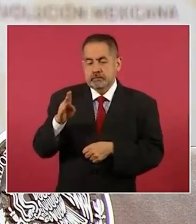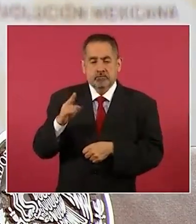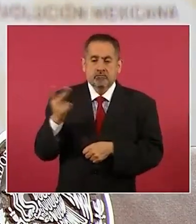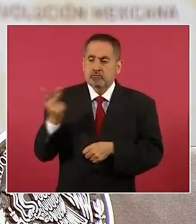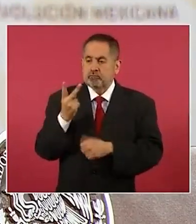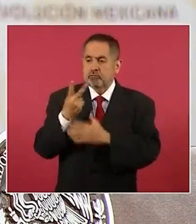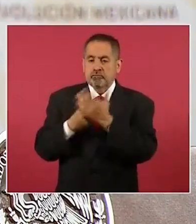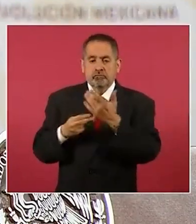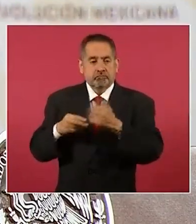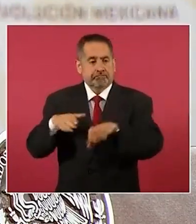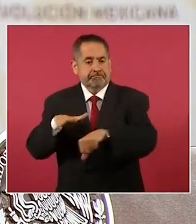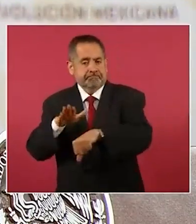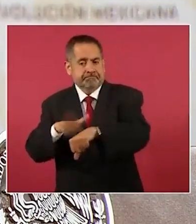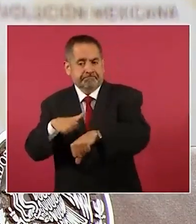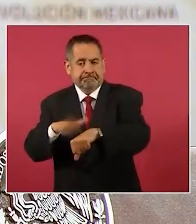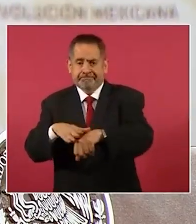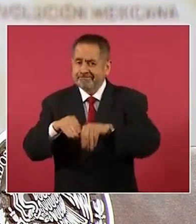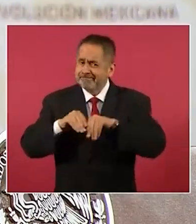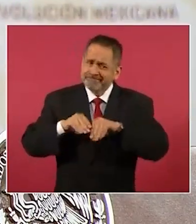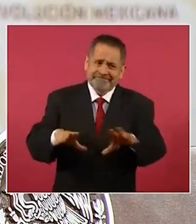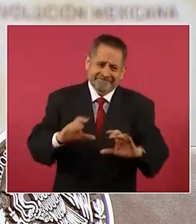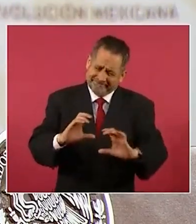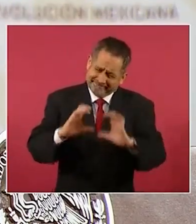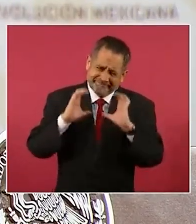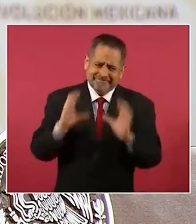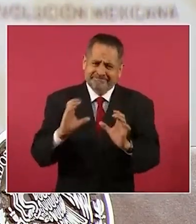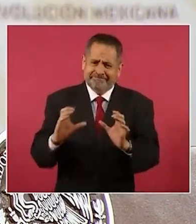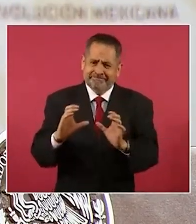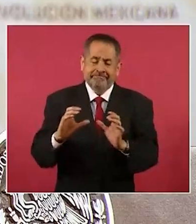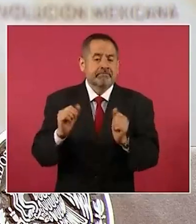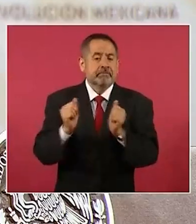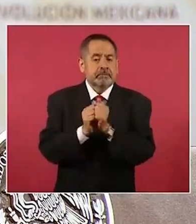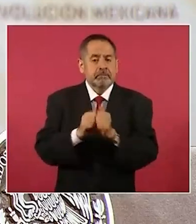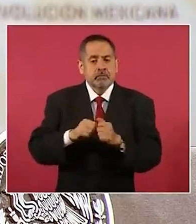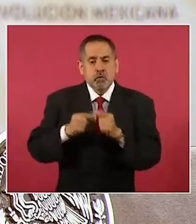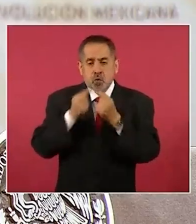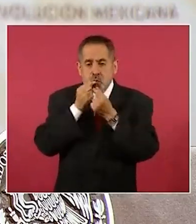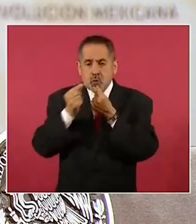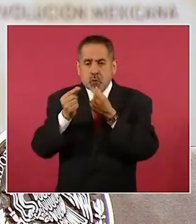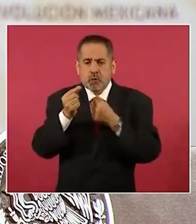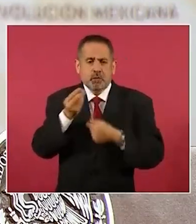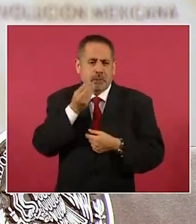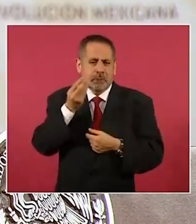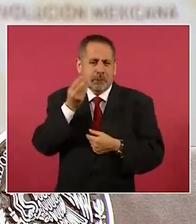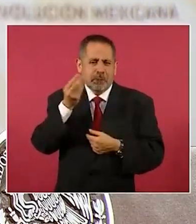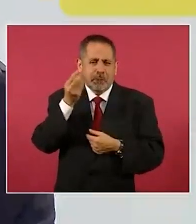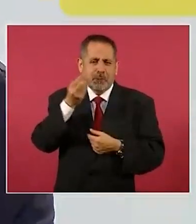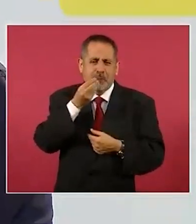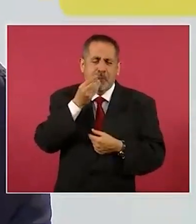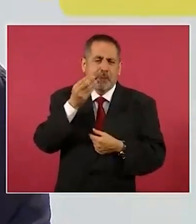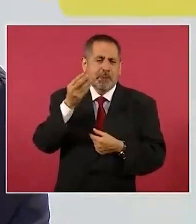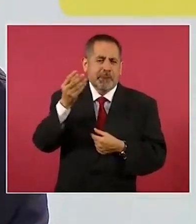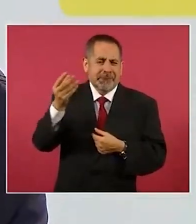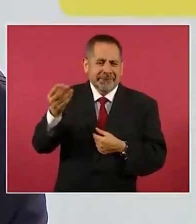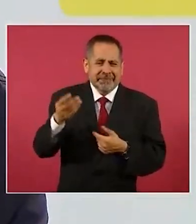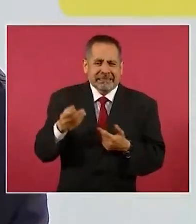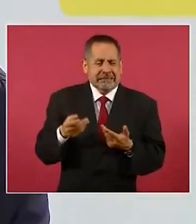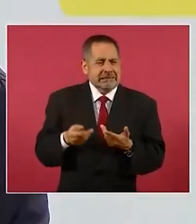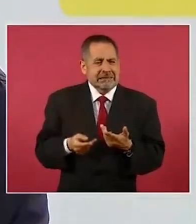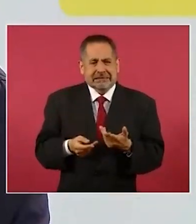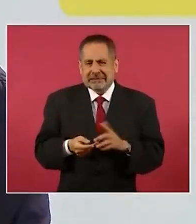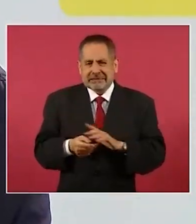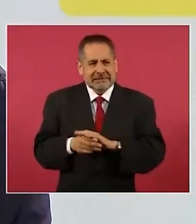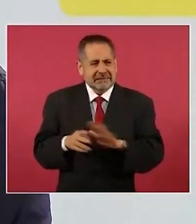emitimos una alerta sanitaria máxima, pues a través de una extensa evaluación de riesgos, identificamos estos